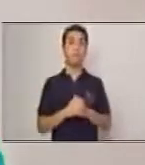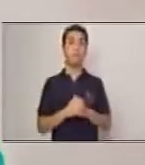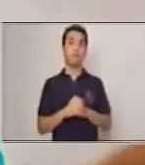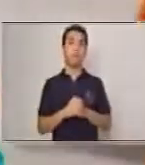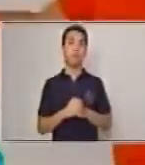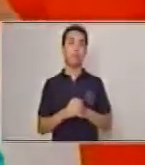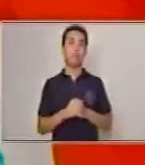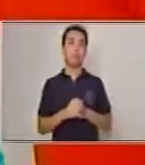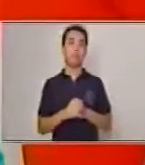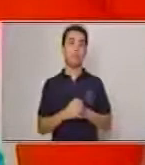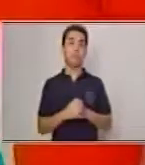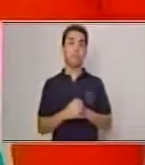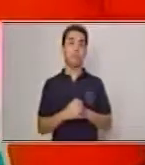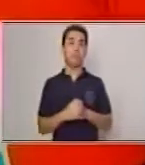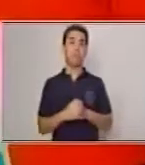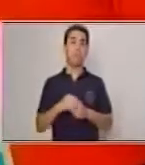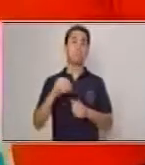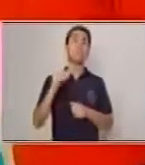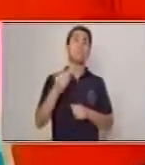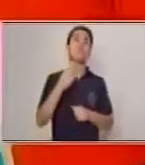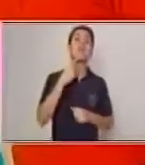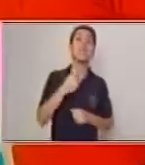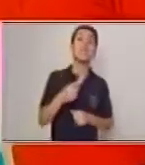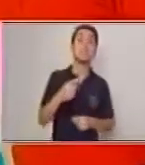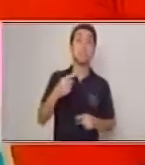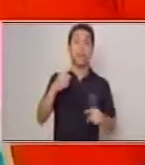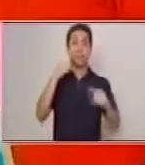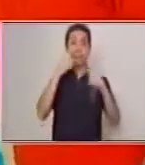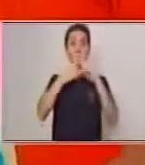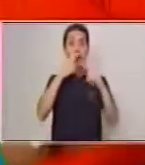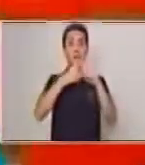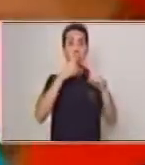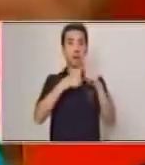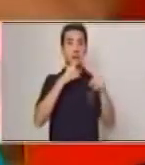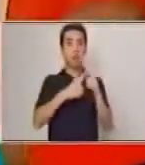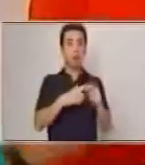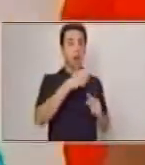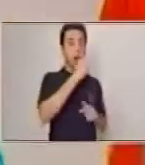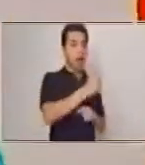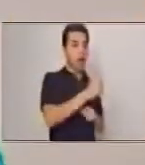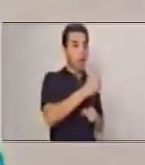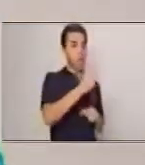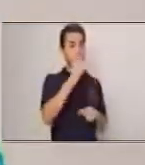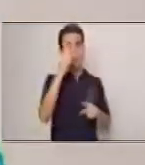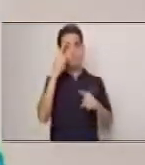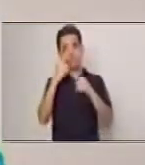que nos indica la multiplicación del primer término por el segundo, a por b.